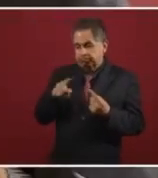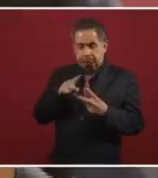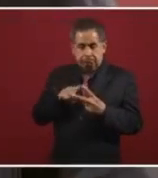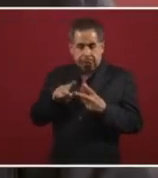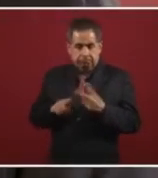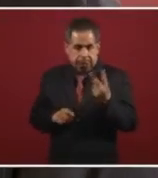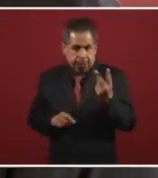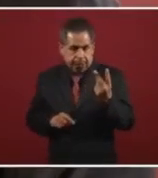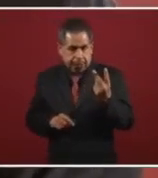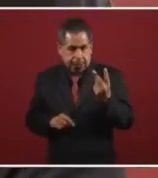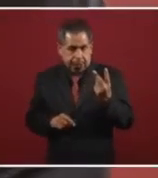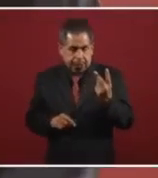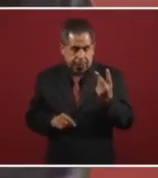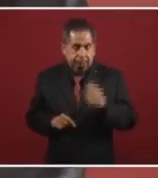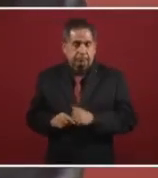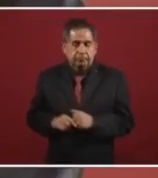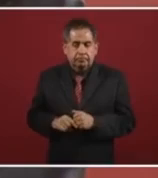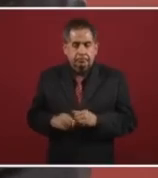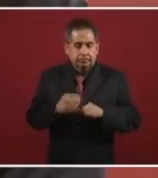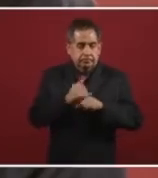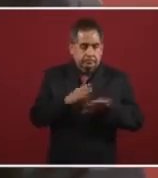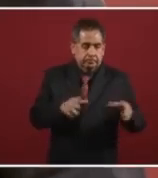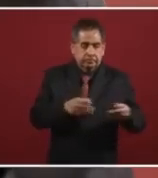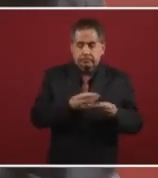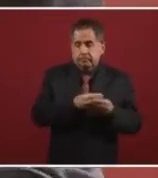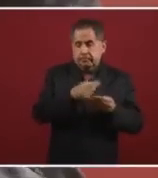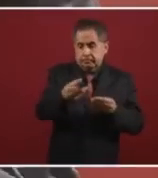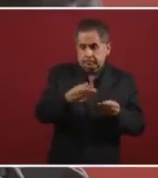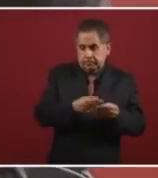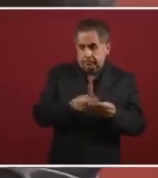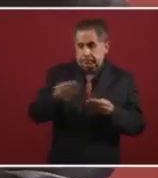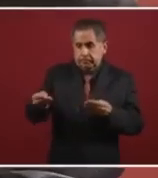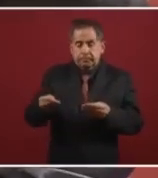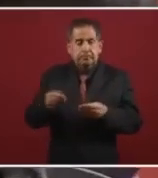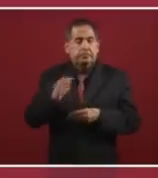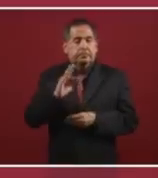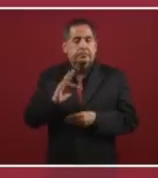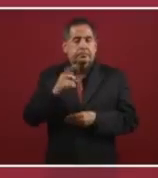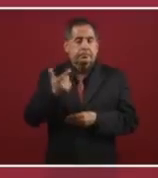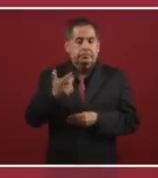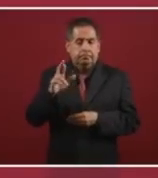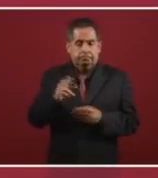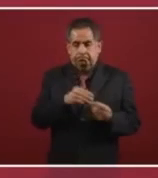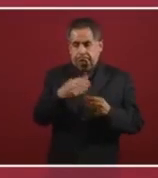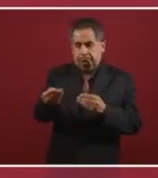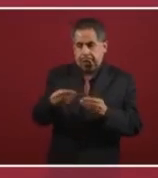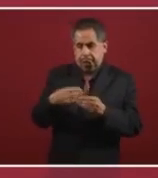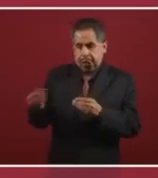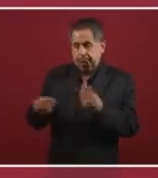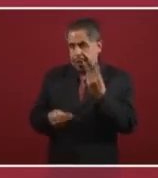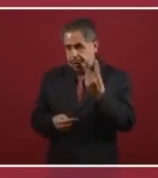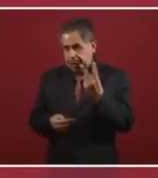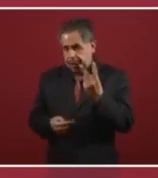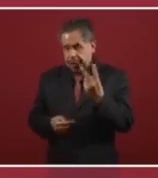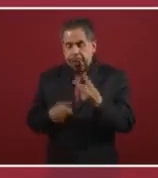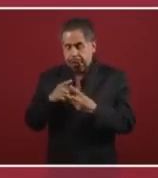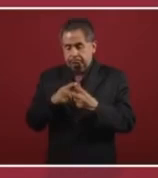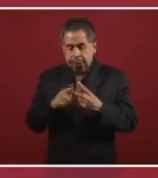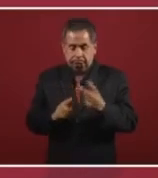Carlos Romero de Shams. Lo que sí precisó es que hay dos denuncias en contra del líder sindical relacionadas con sus